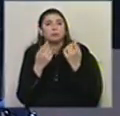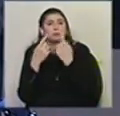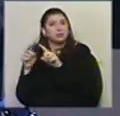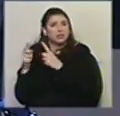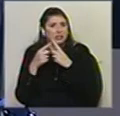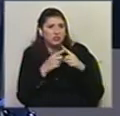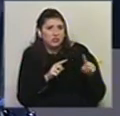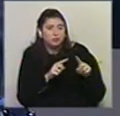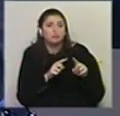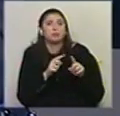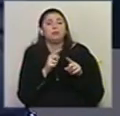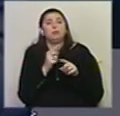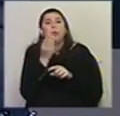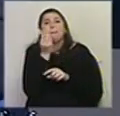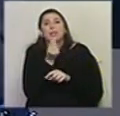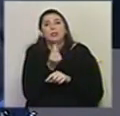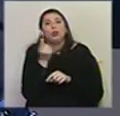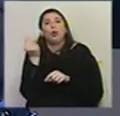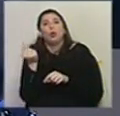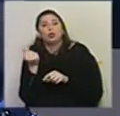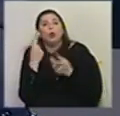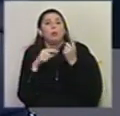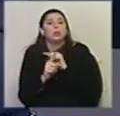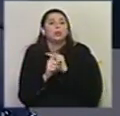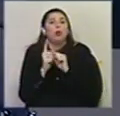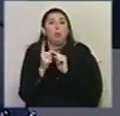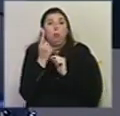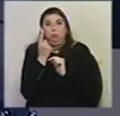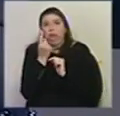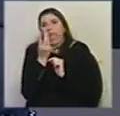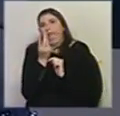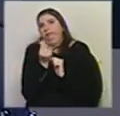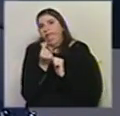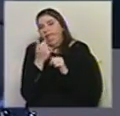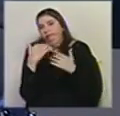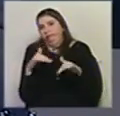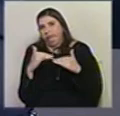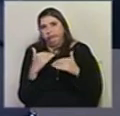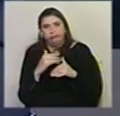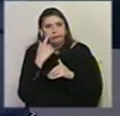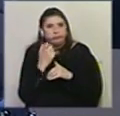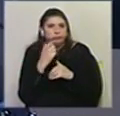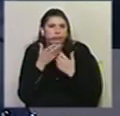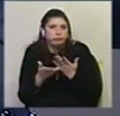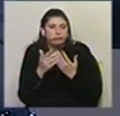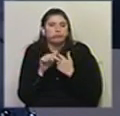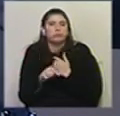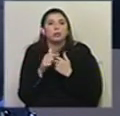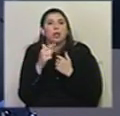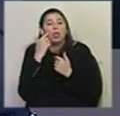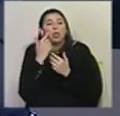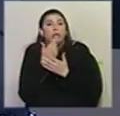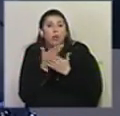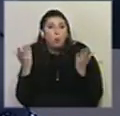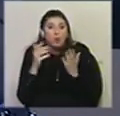lo que tenemos claro es que el precio que tiene es un precio que hay mucha evidencia y mucha gente que ha trabajado en este tema que demuestra que